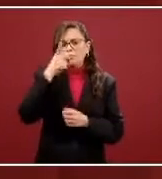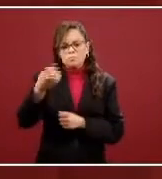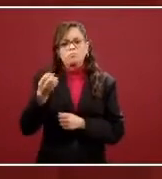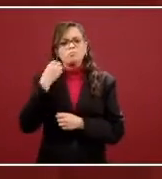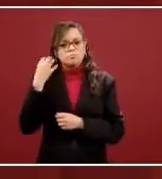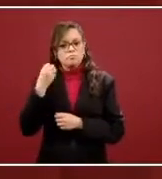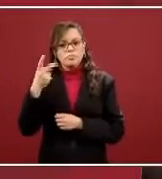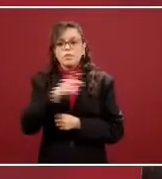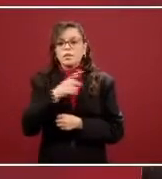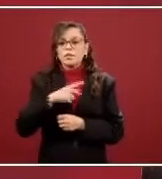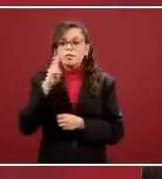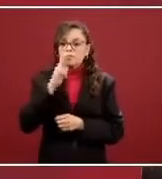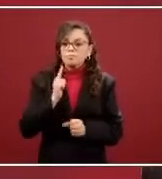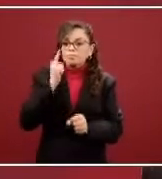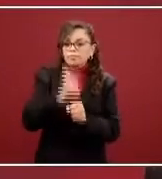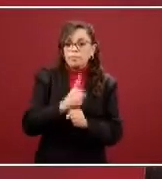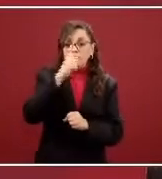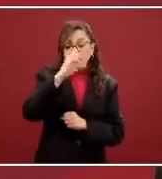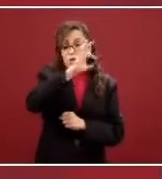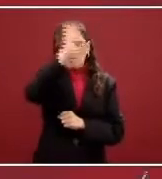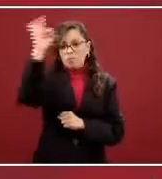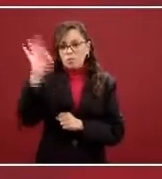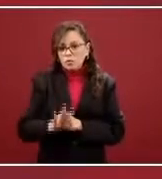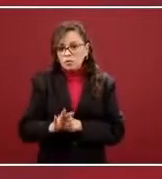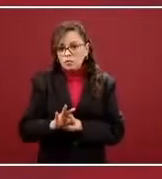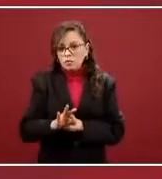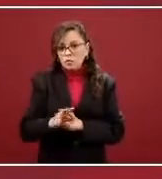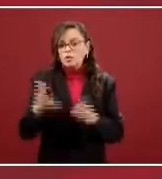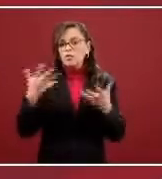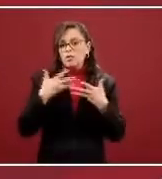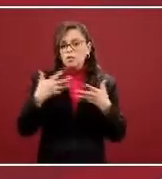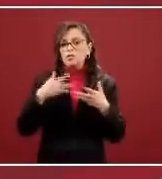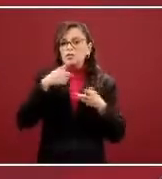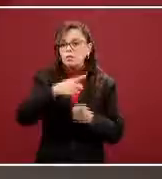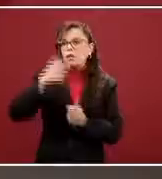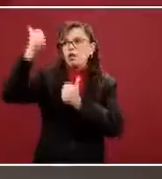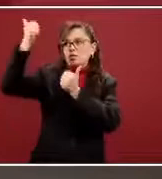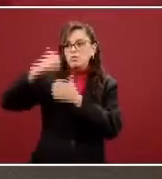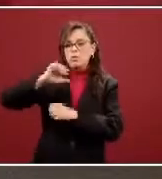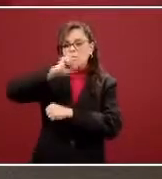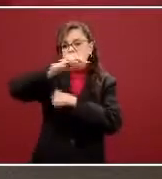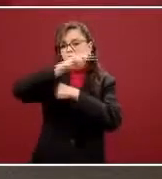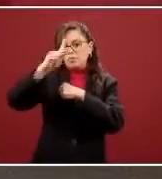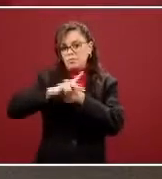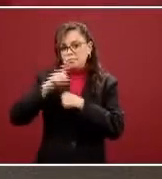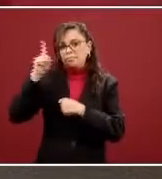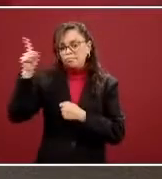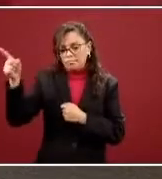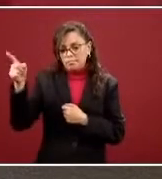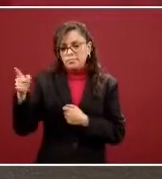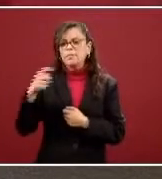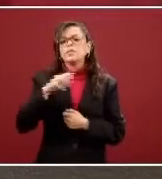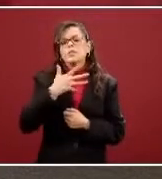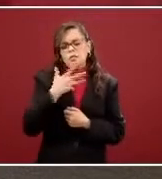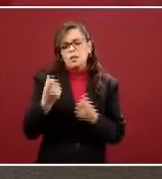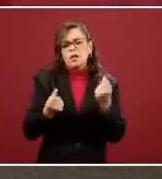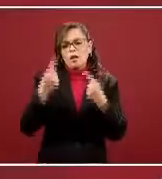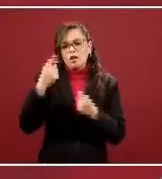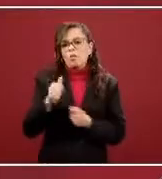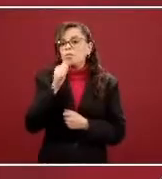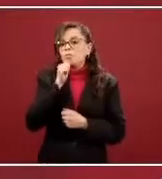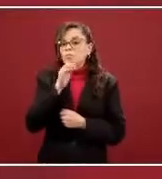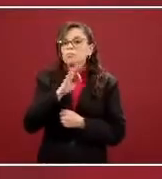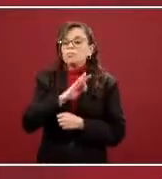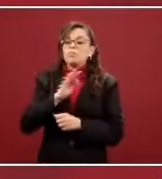al 100% de los casos importados. Claro que va a haber casos importados que no sean identificados y que en su momento son los que